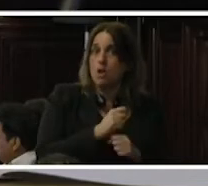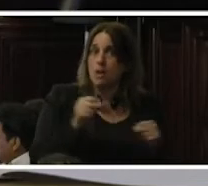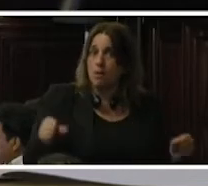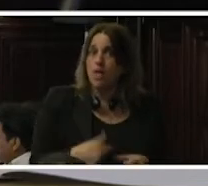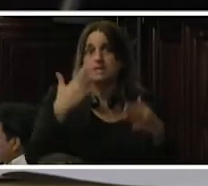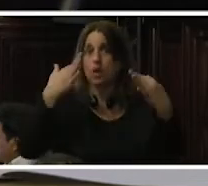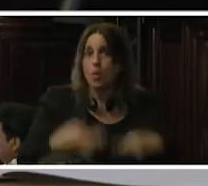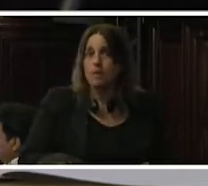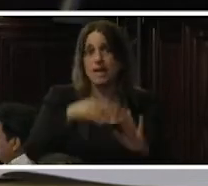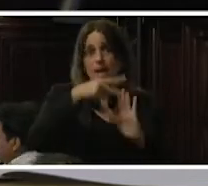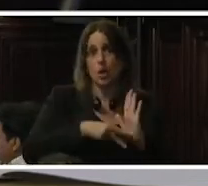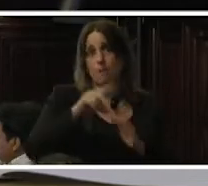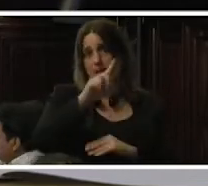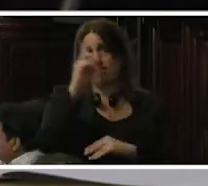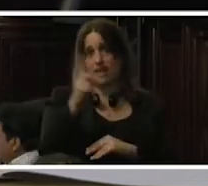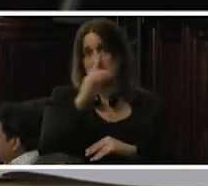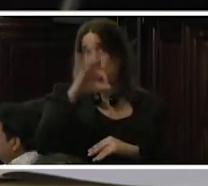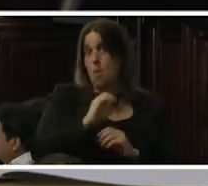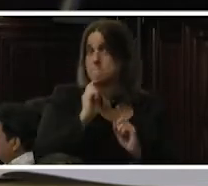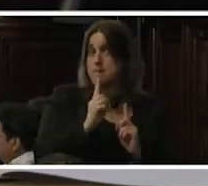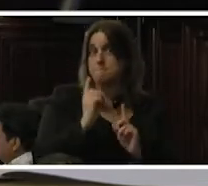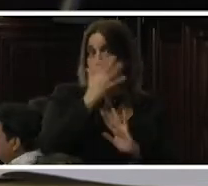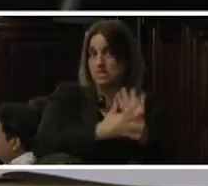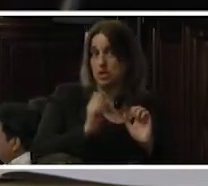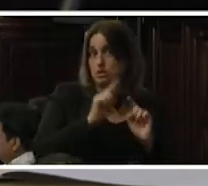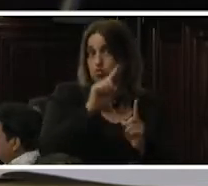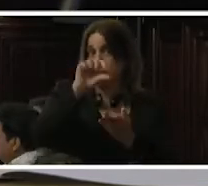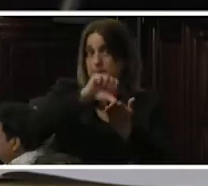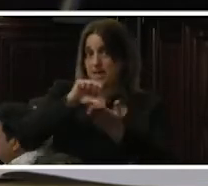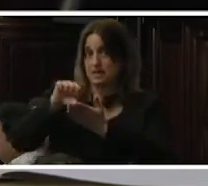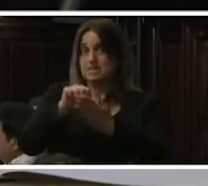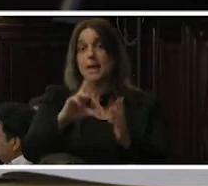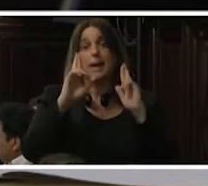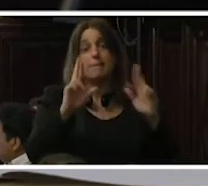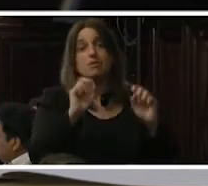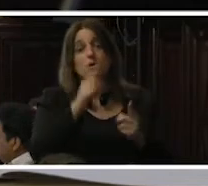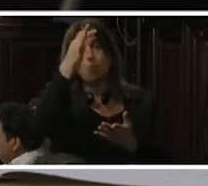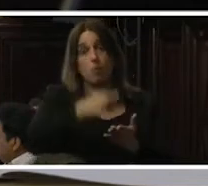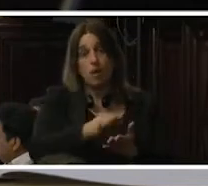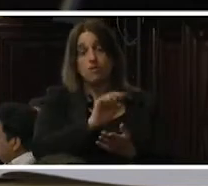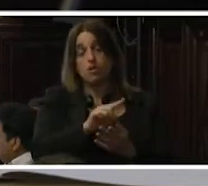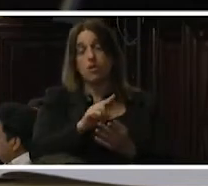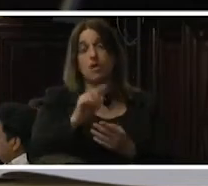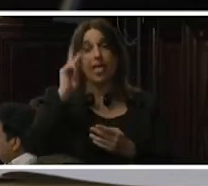normativas internacionales y o nacionales de protección a los pueblos indígenas en aislamiento y contacto inicial.